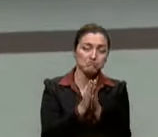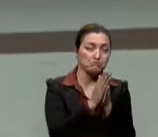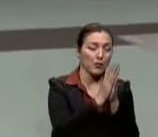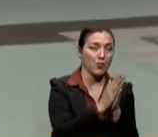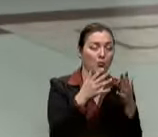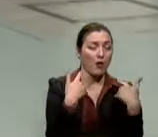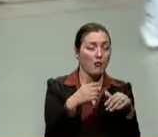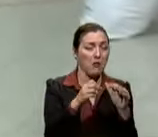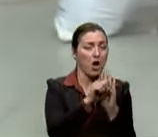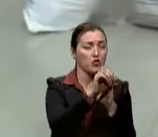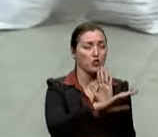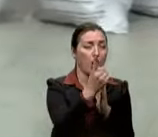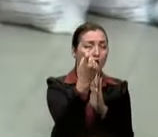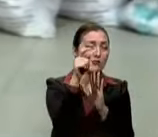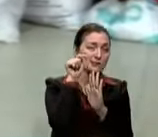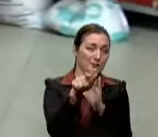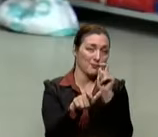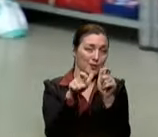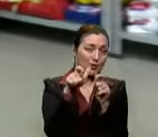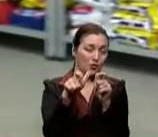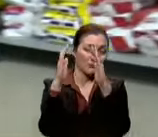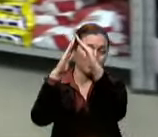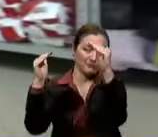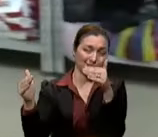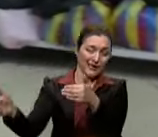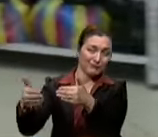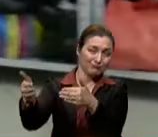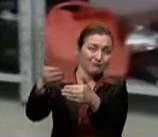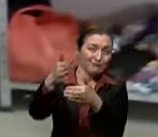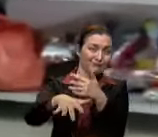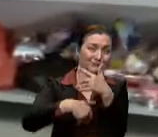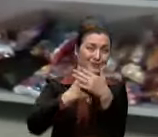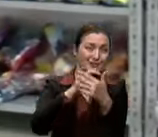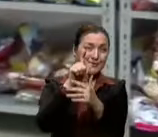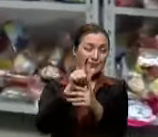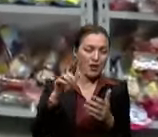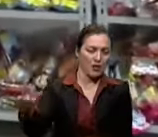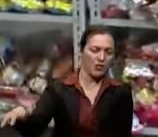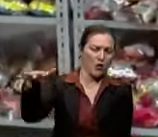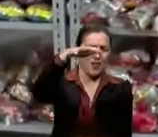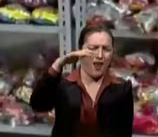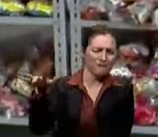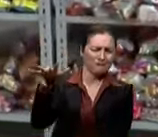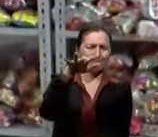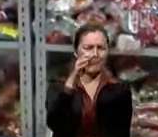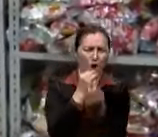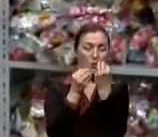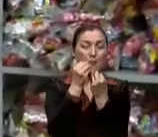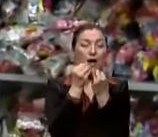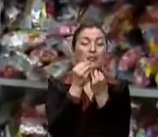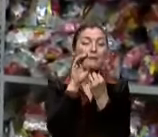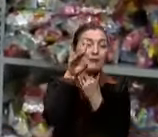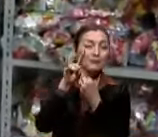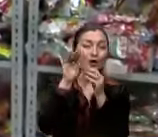11.000 fundas de caramelos de los vecinos y vecinas quiteñas y también casi una tonelada de alimento para perros y gatos. Les agradecemos muchísimo, pero sabemos que